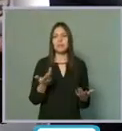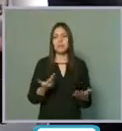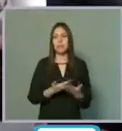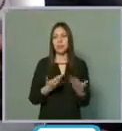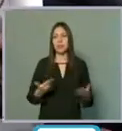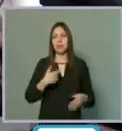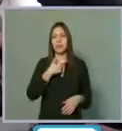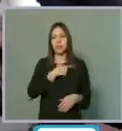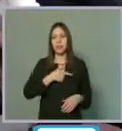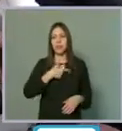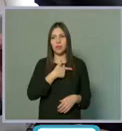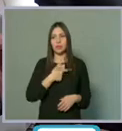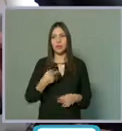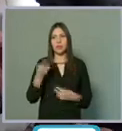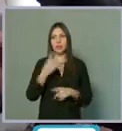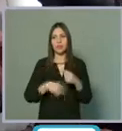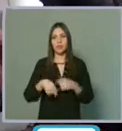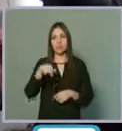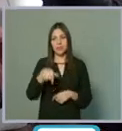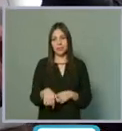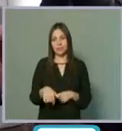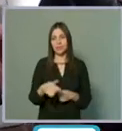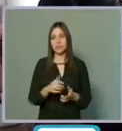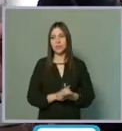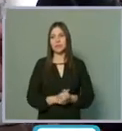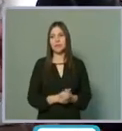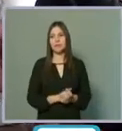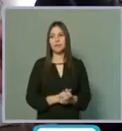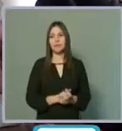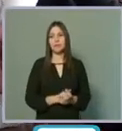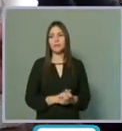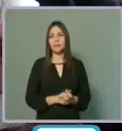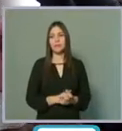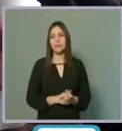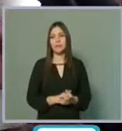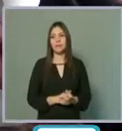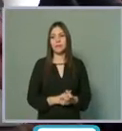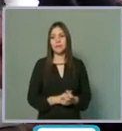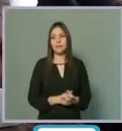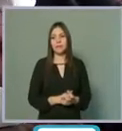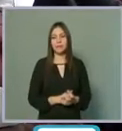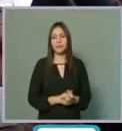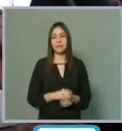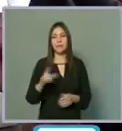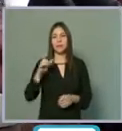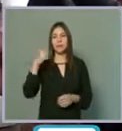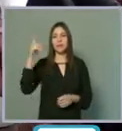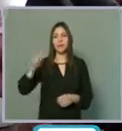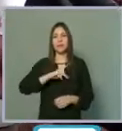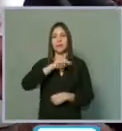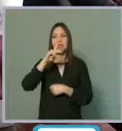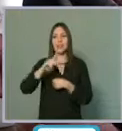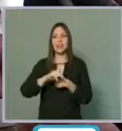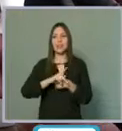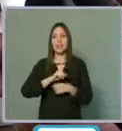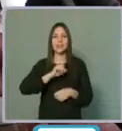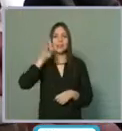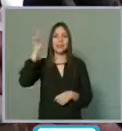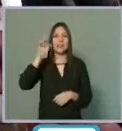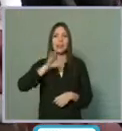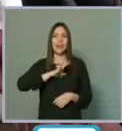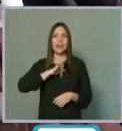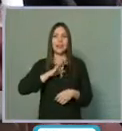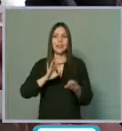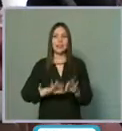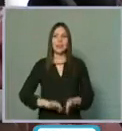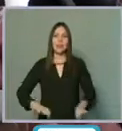mucho gusto estar aquí realmente cuando mi país está teniendo este evento